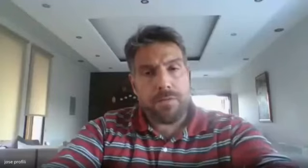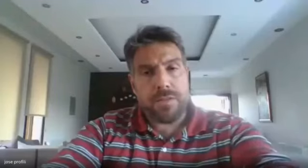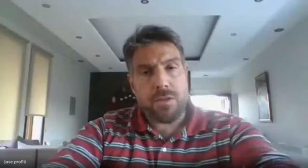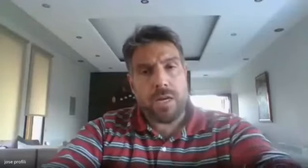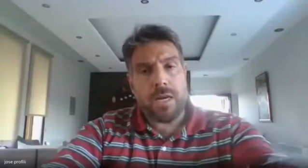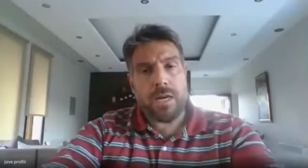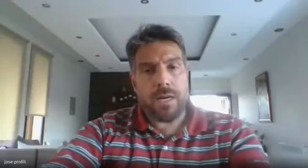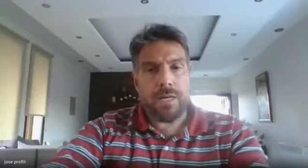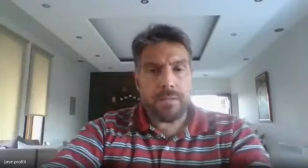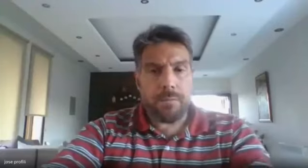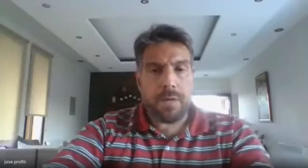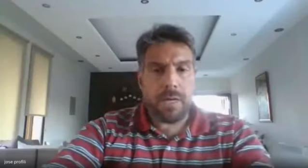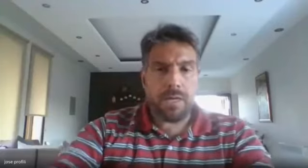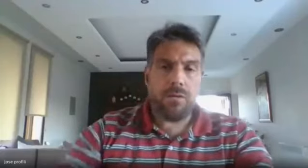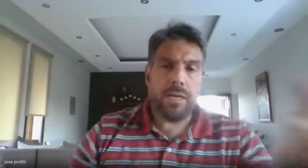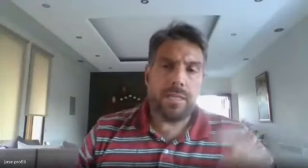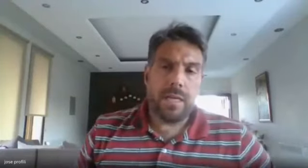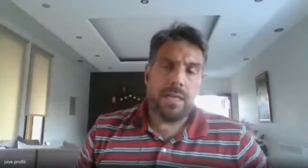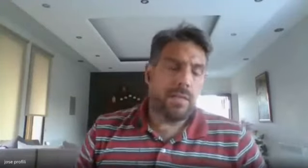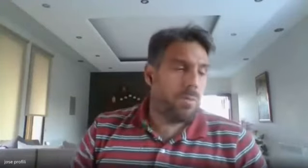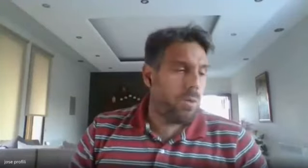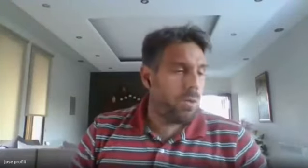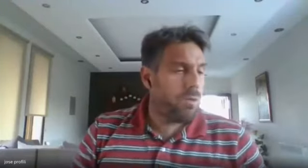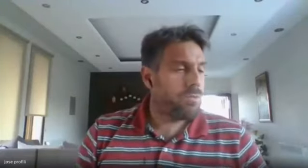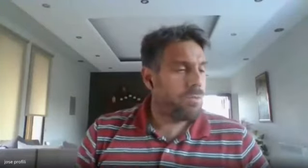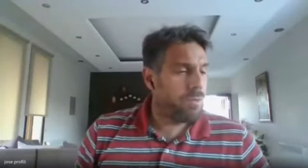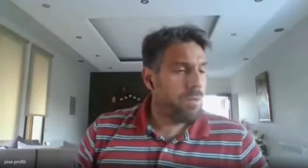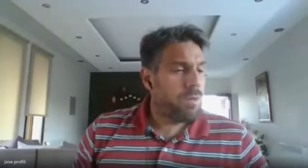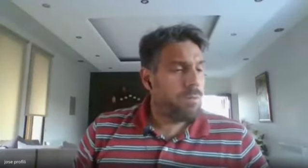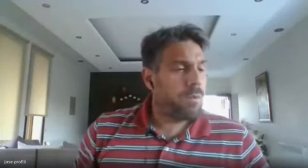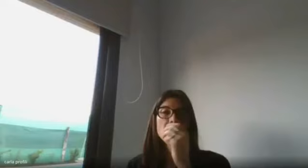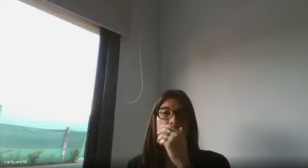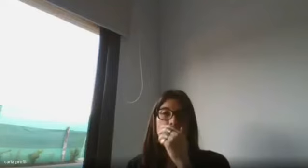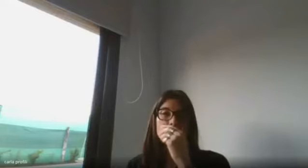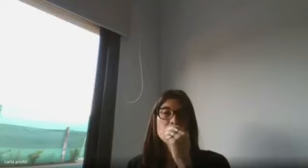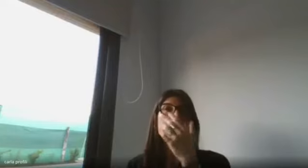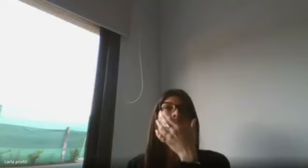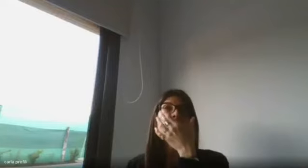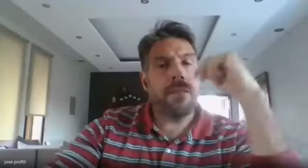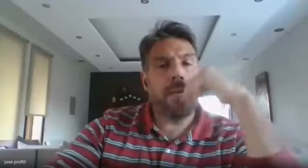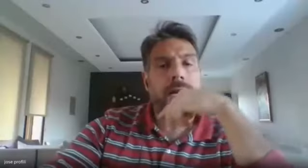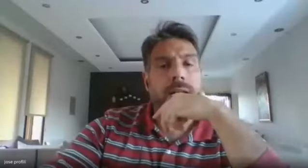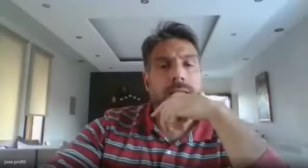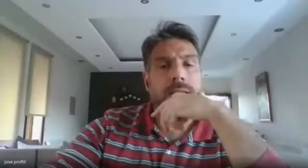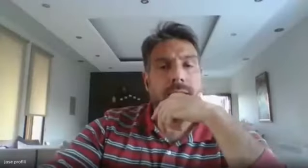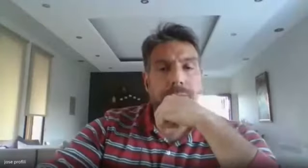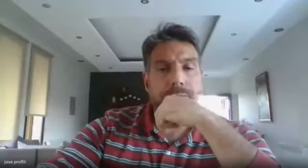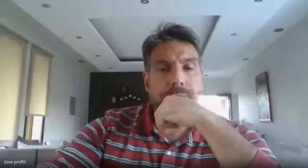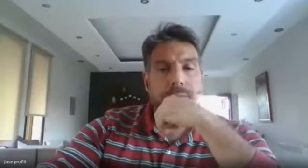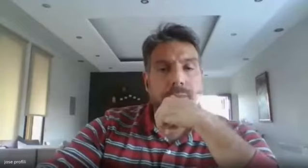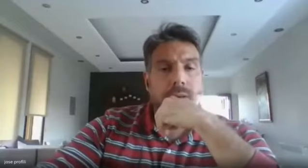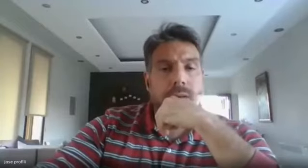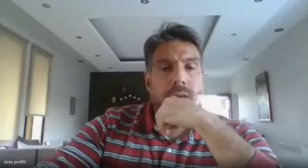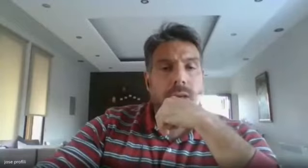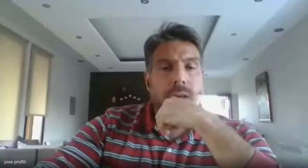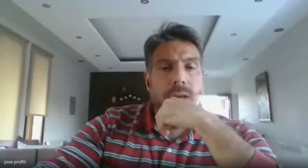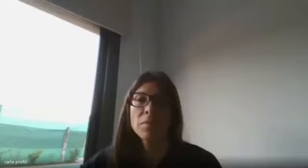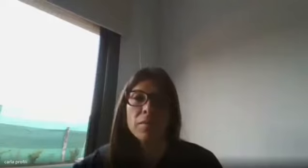Está la profesora también ahí conectada, estamos los dos profesores de la cátedra.